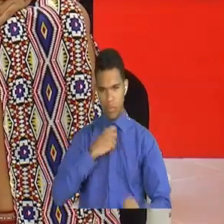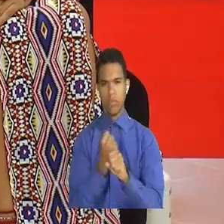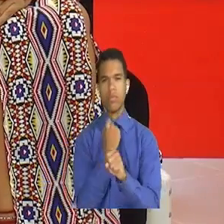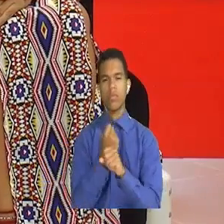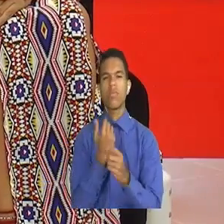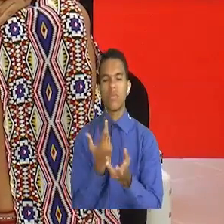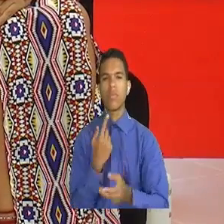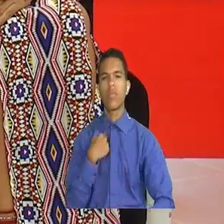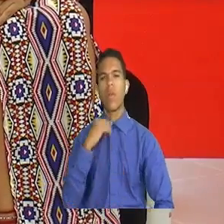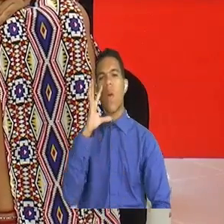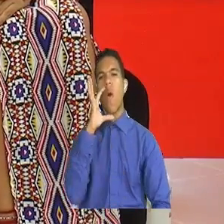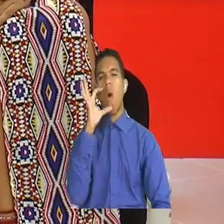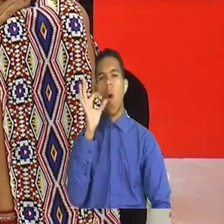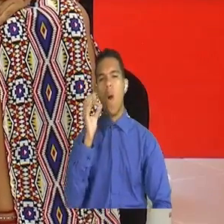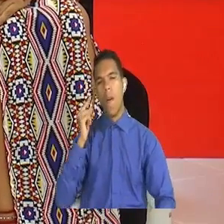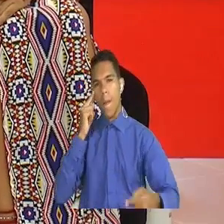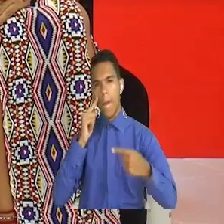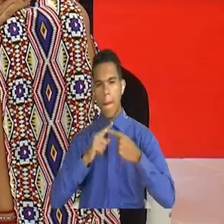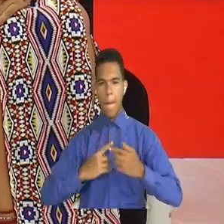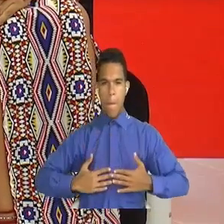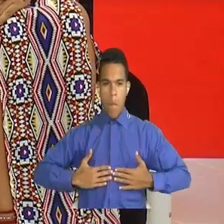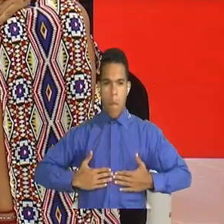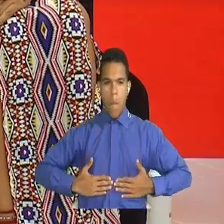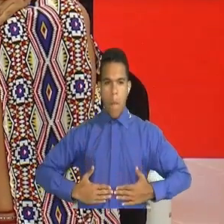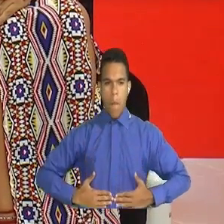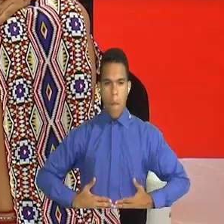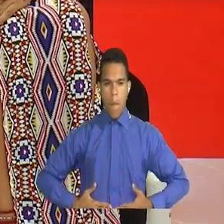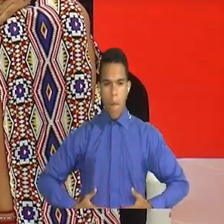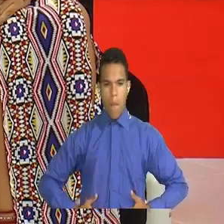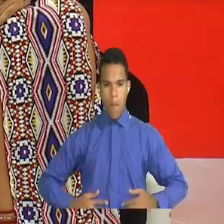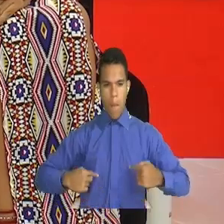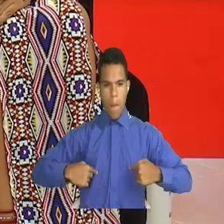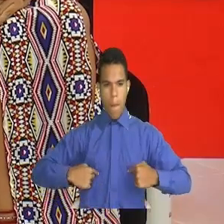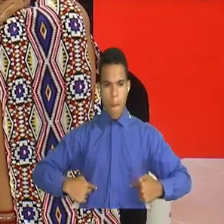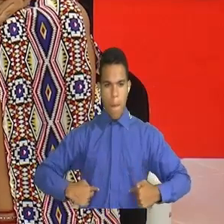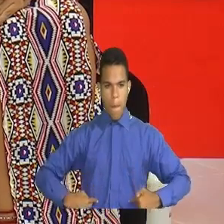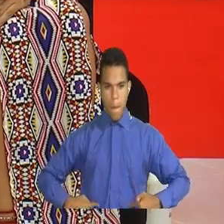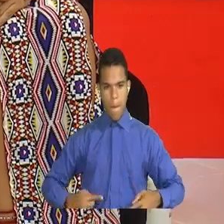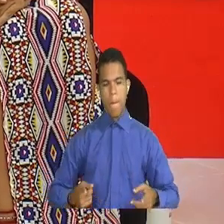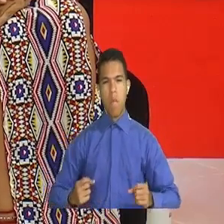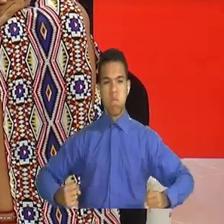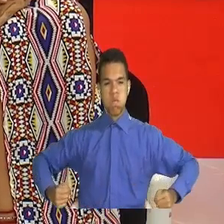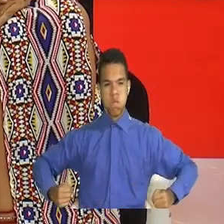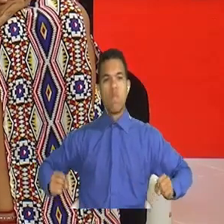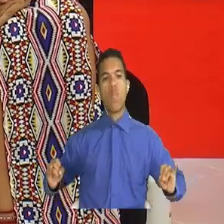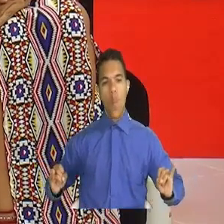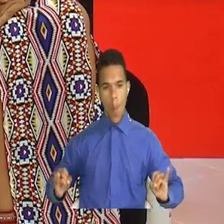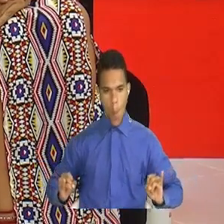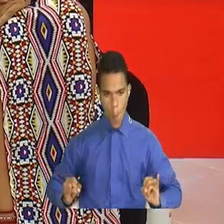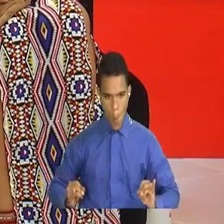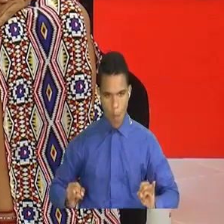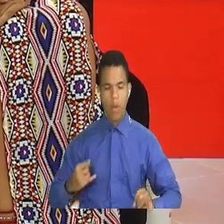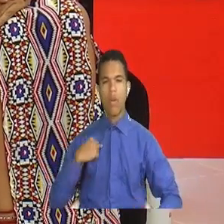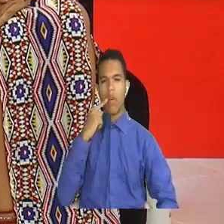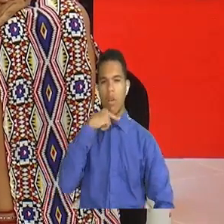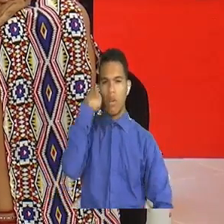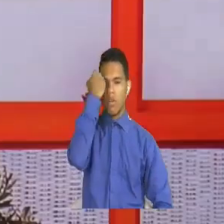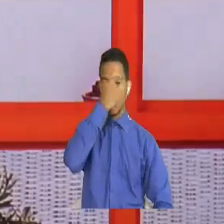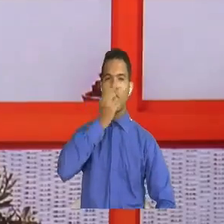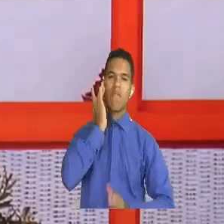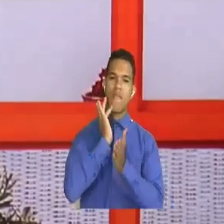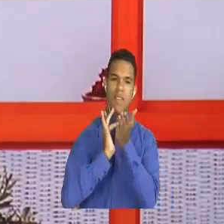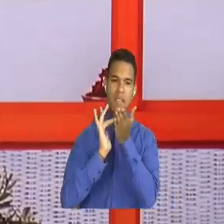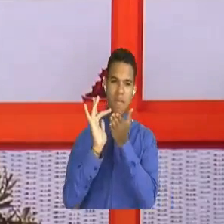hombres marcación abdominal, trabajamos también paquetes reductores, limpieza facial. Ahorita es el boom para